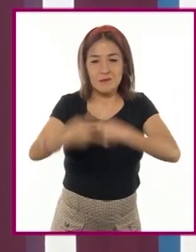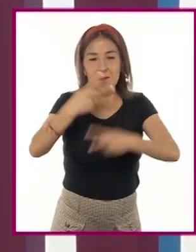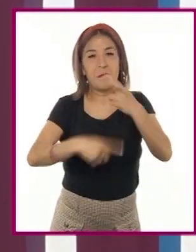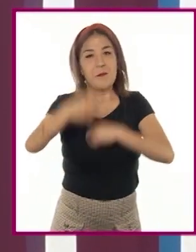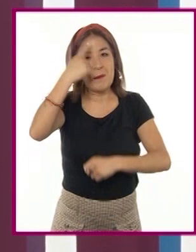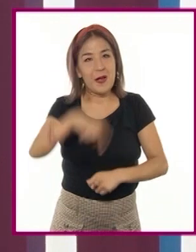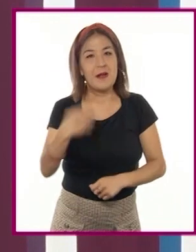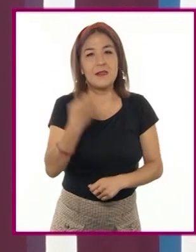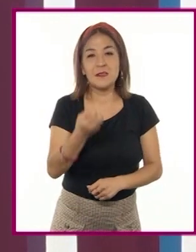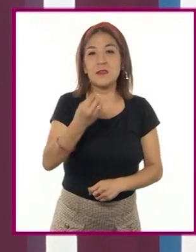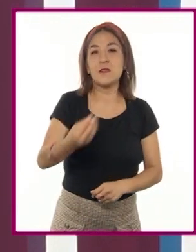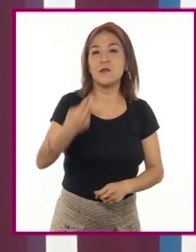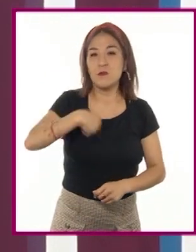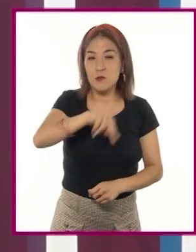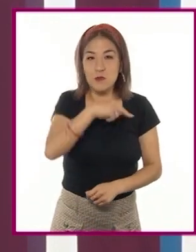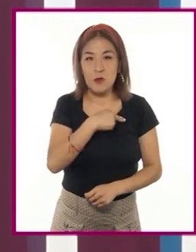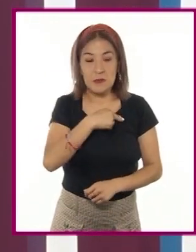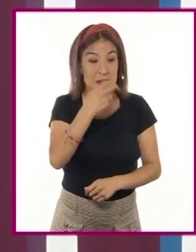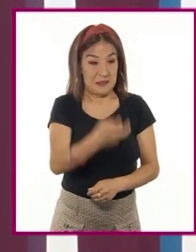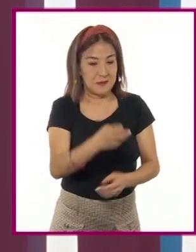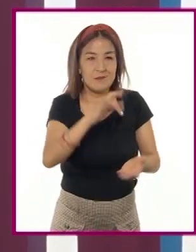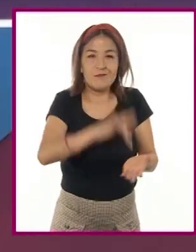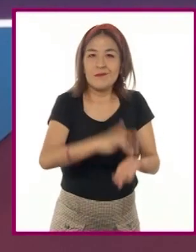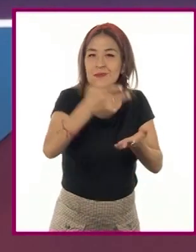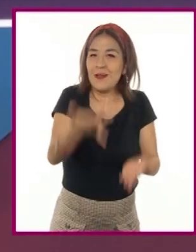para nosotros merecimiento completo.